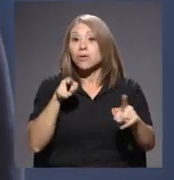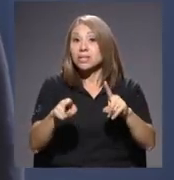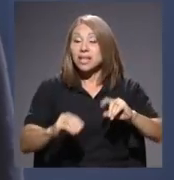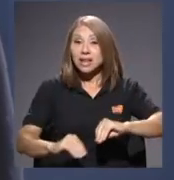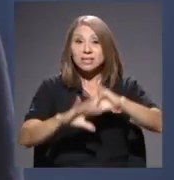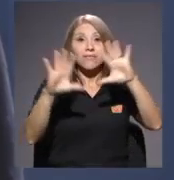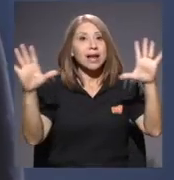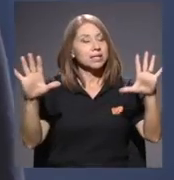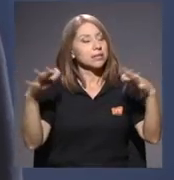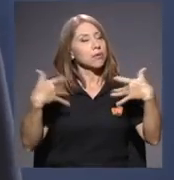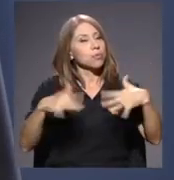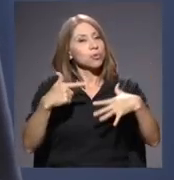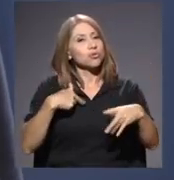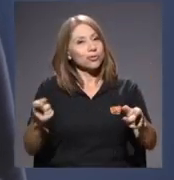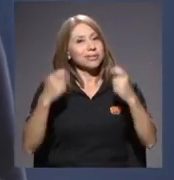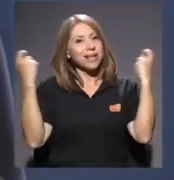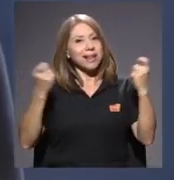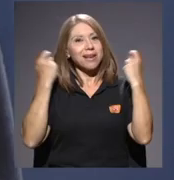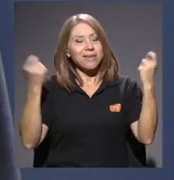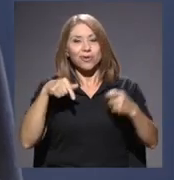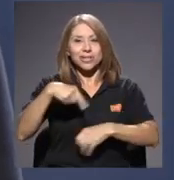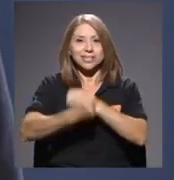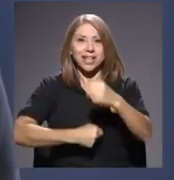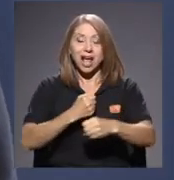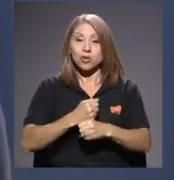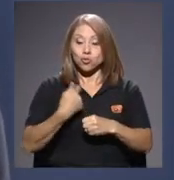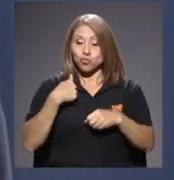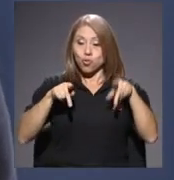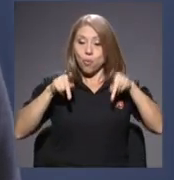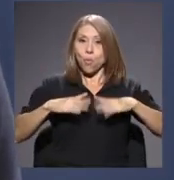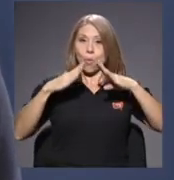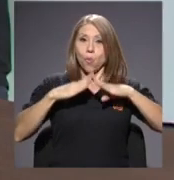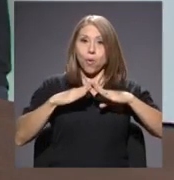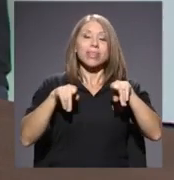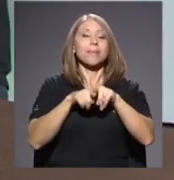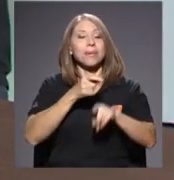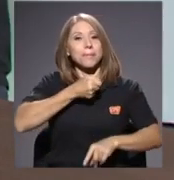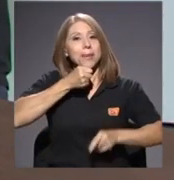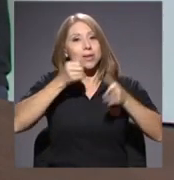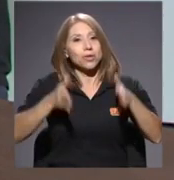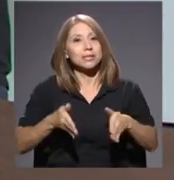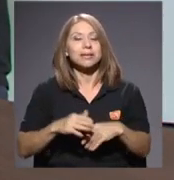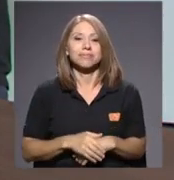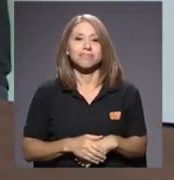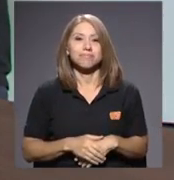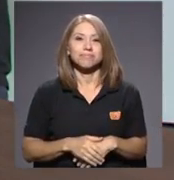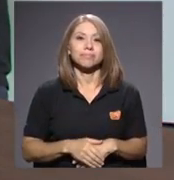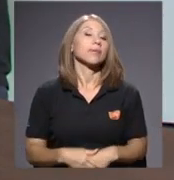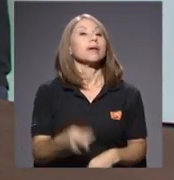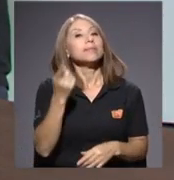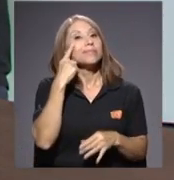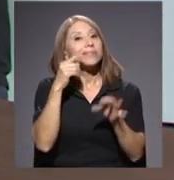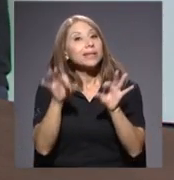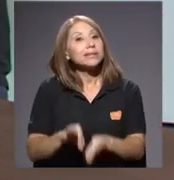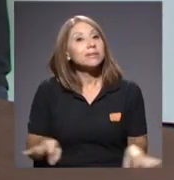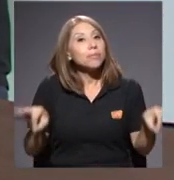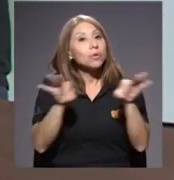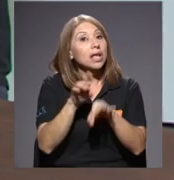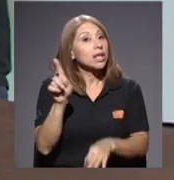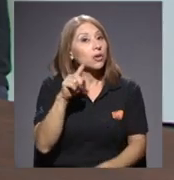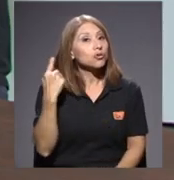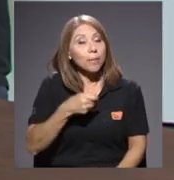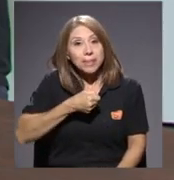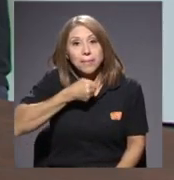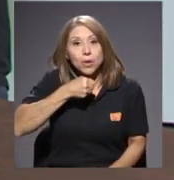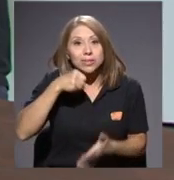este 2018 a nivel de ciudadano y también de como periodista. Sí, es importante ver que ya no solo los medios están dando estas luchas.